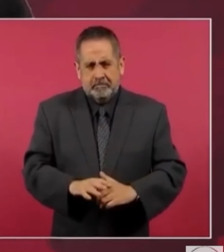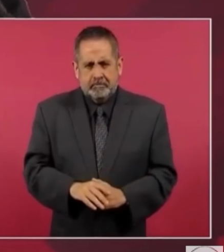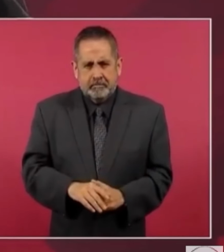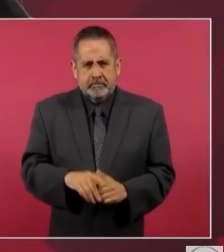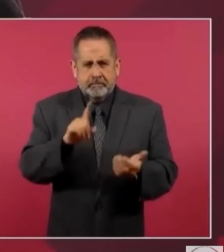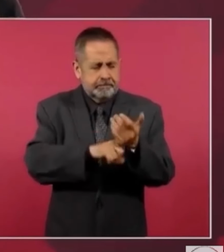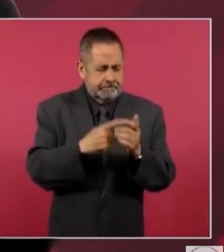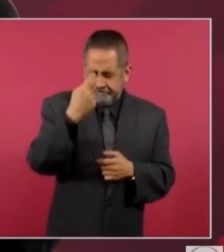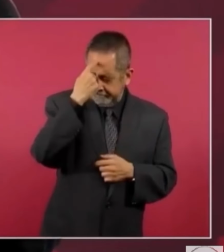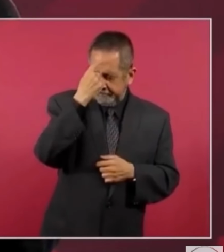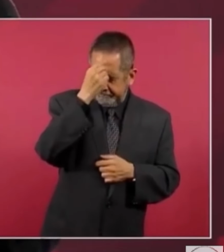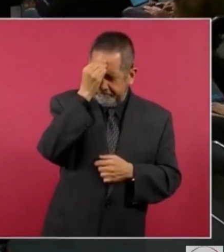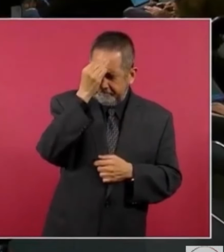un pensamiento